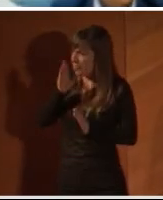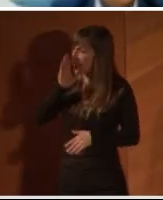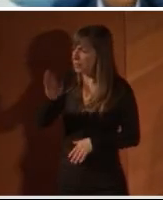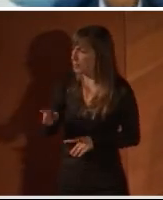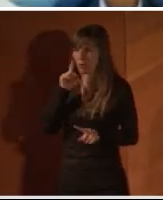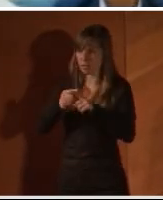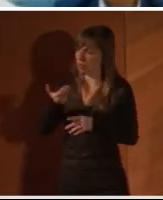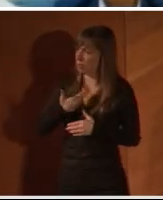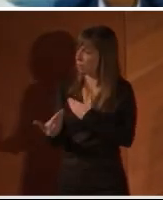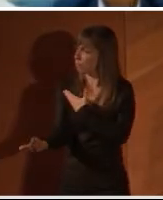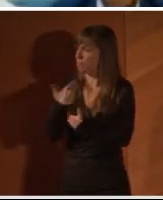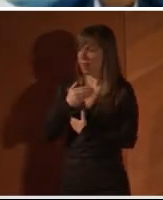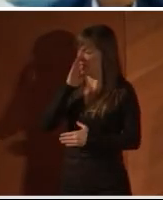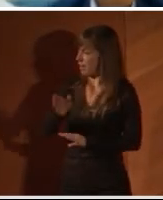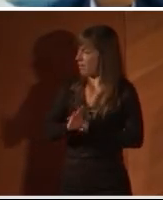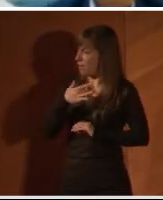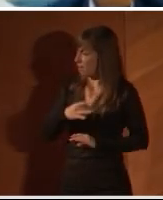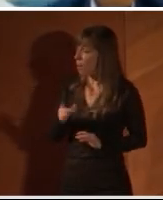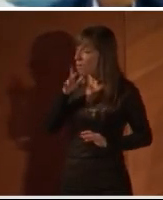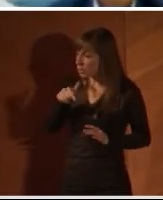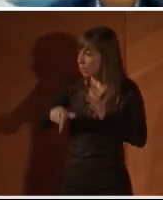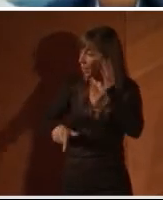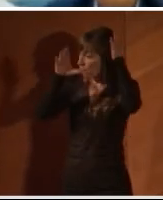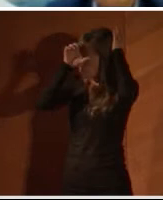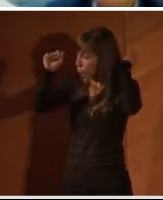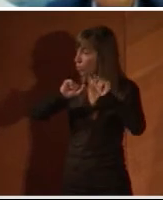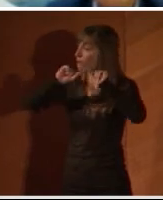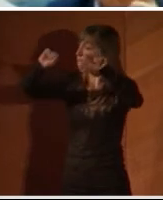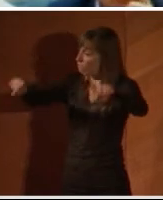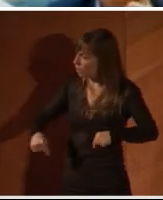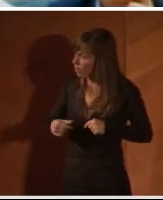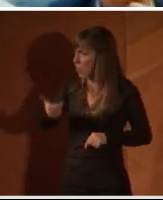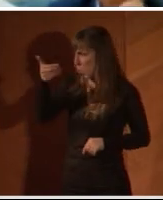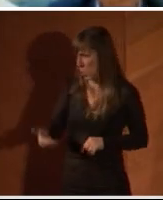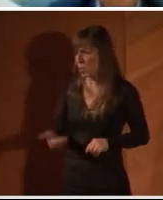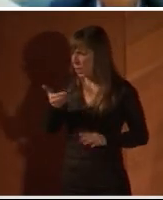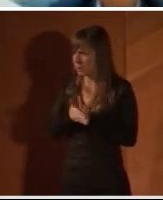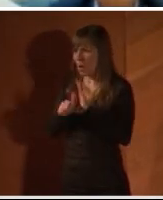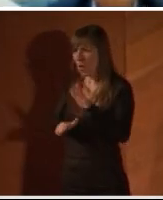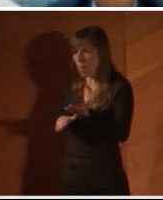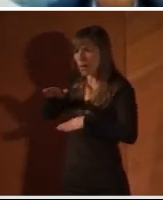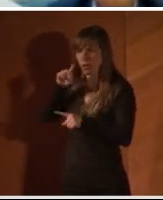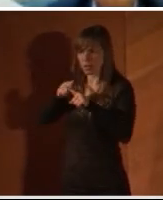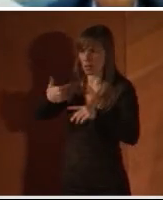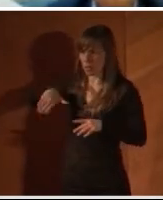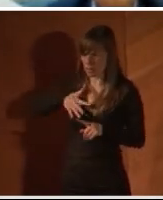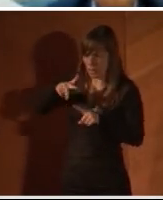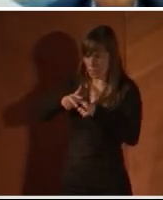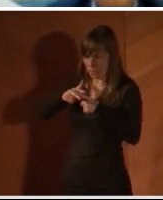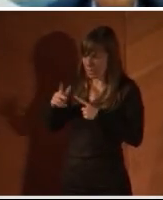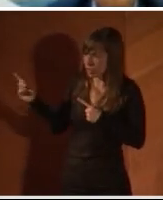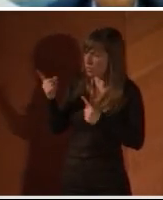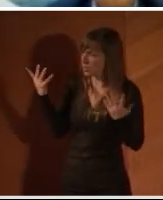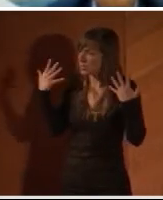ayuntamiento. Por eso para nosotros es muy importante la firma de este protocolo. Es un paso para la integración de todas las herramientas que favorezcan la presencia de